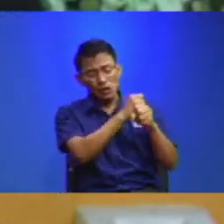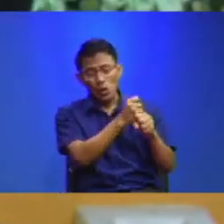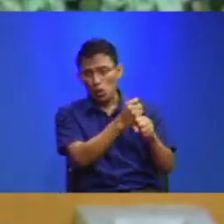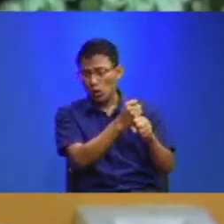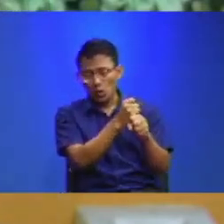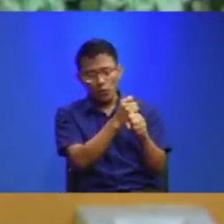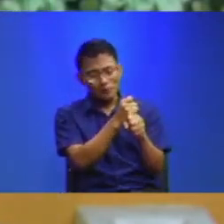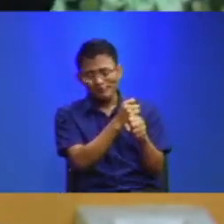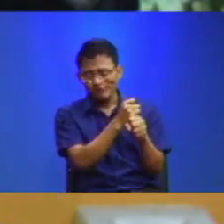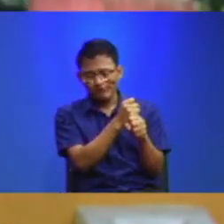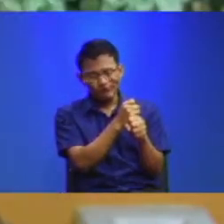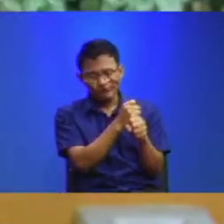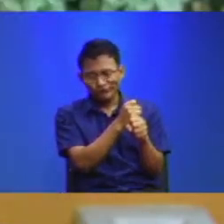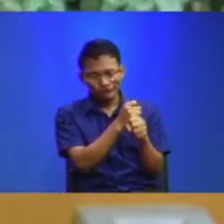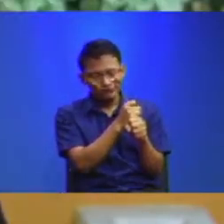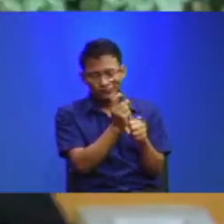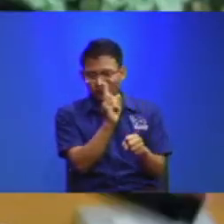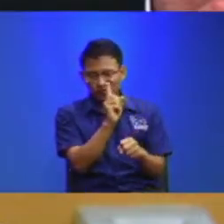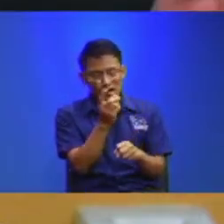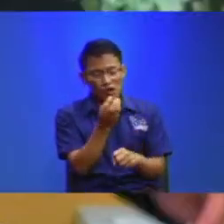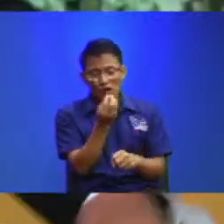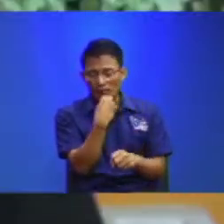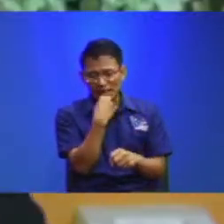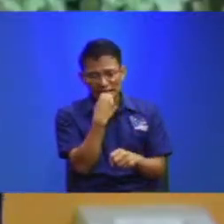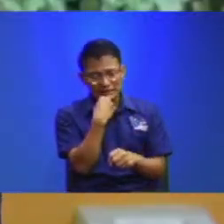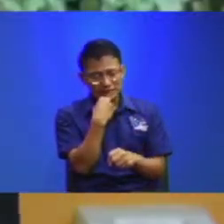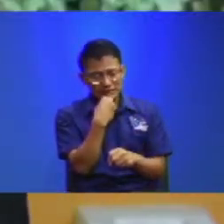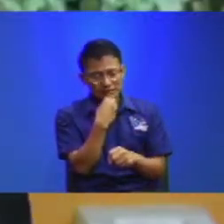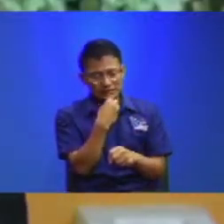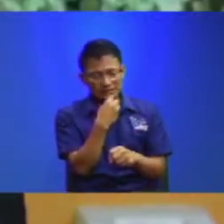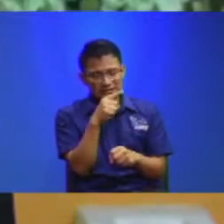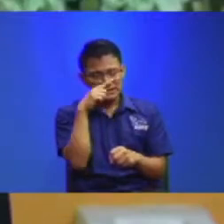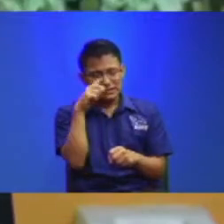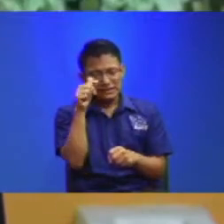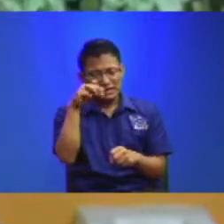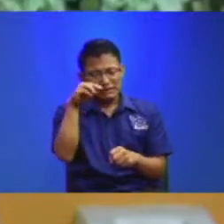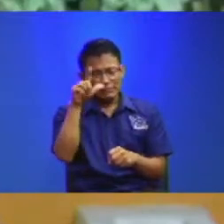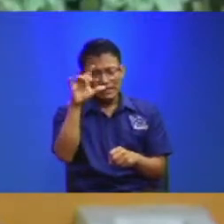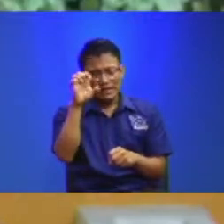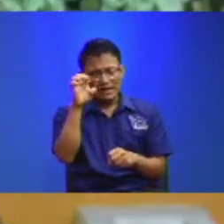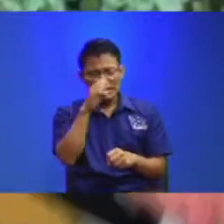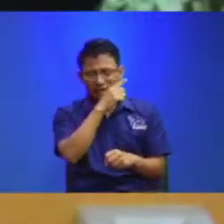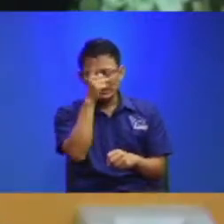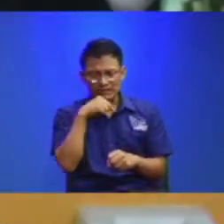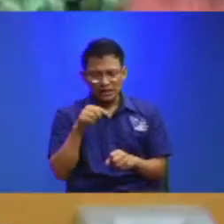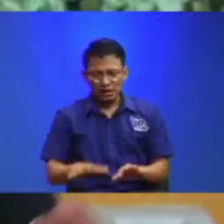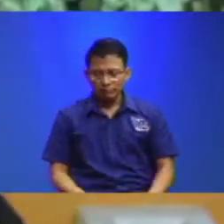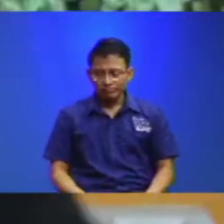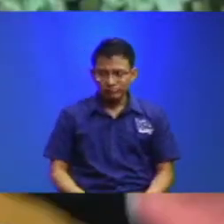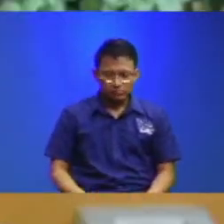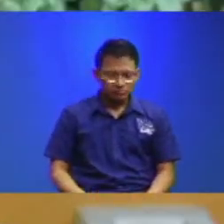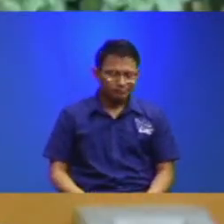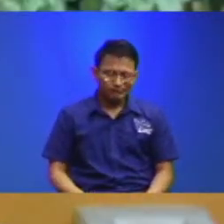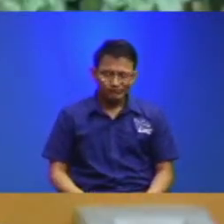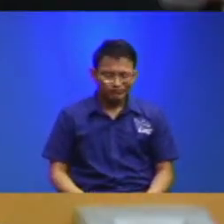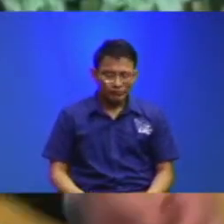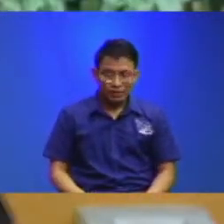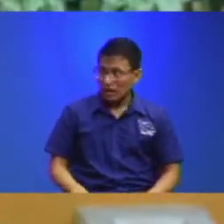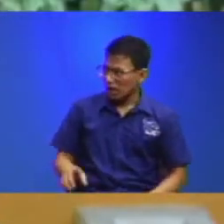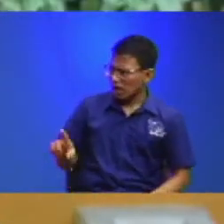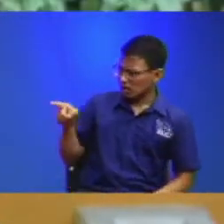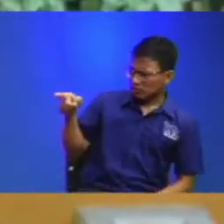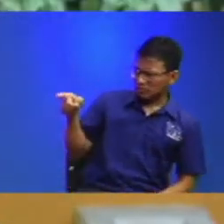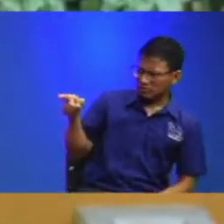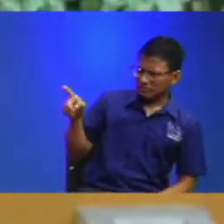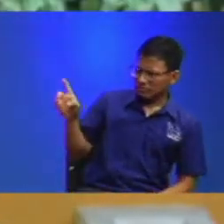te reprendo, ¿cómo vas a creer vos, hombre? Deja de estar pensando en las tonterías. ¿Cómo vas a creer que nunca te pase semejante